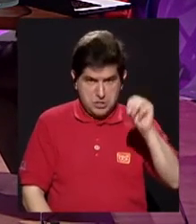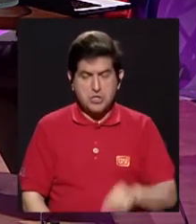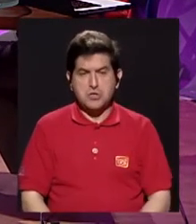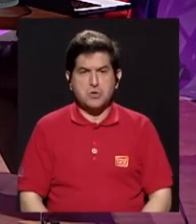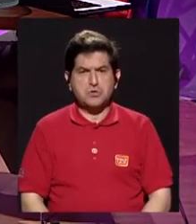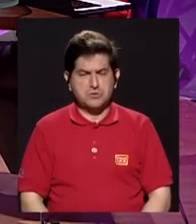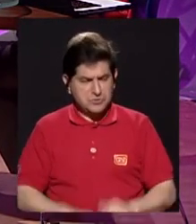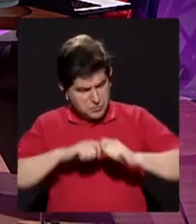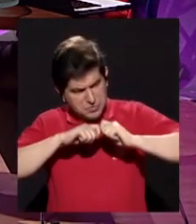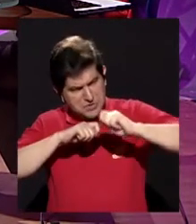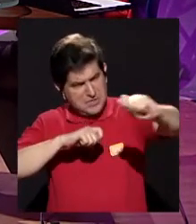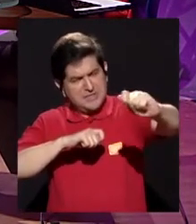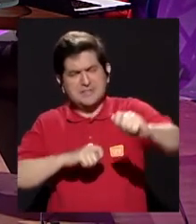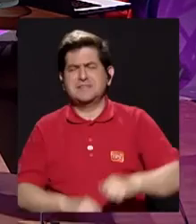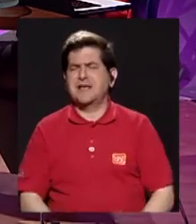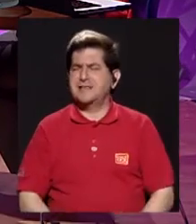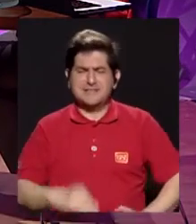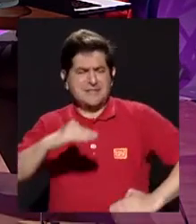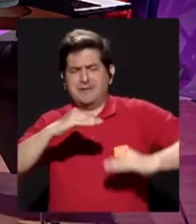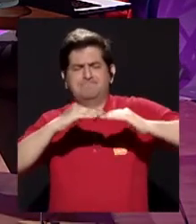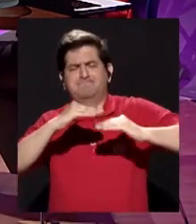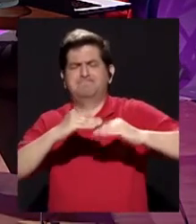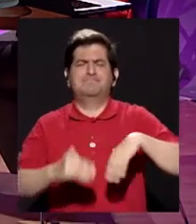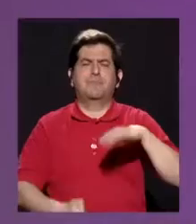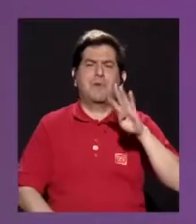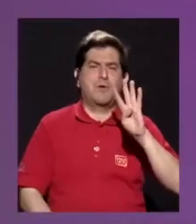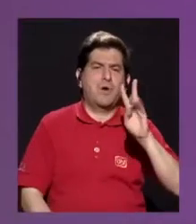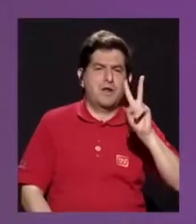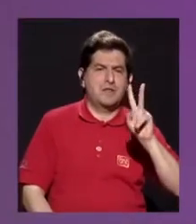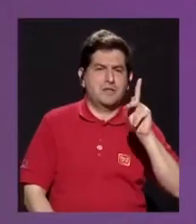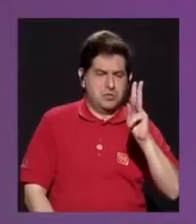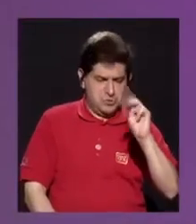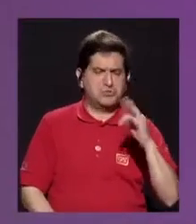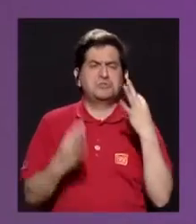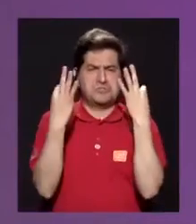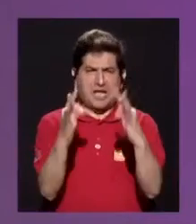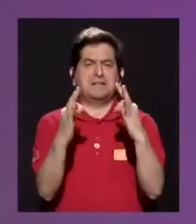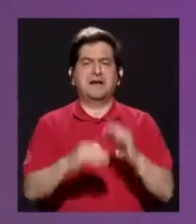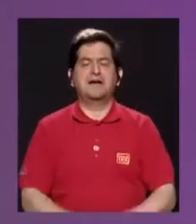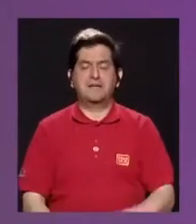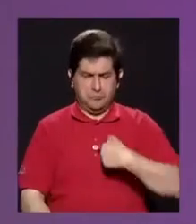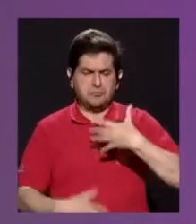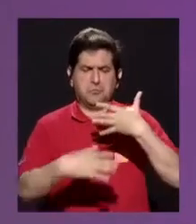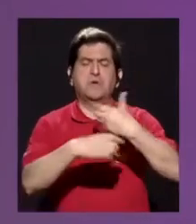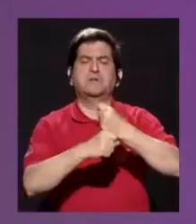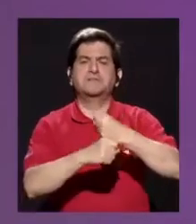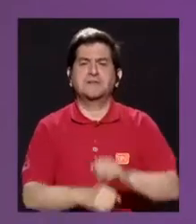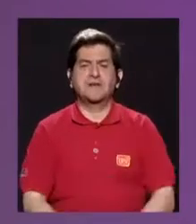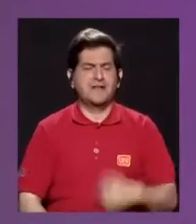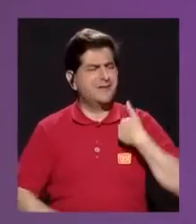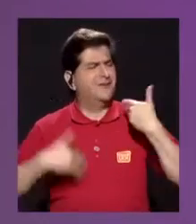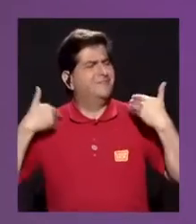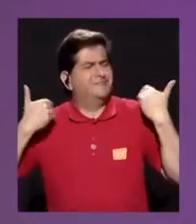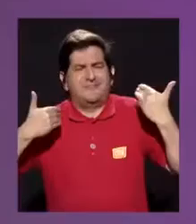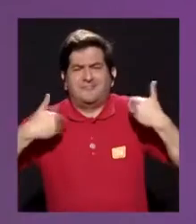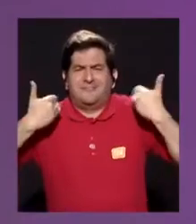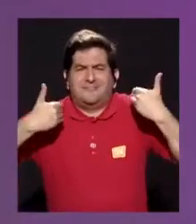las largas, decía yo, lo máximo, ¿verdad? 42 kilómetros, y la hice y quedé feliz.